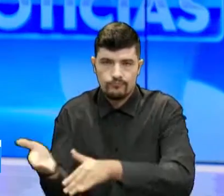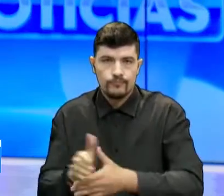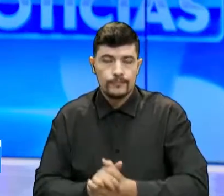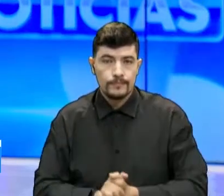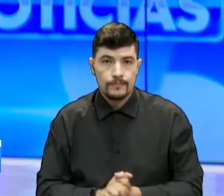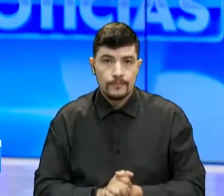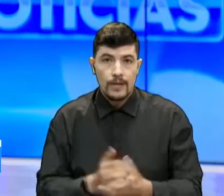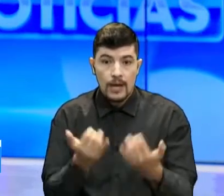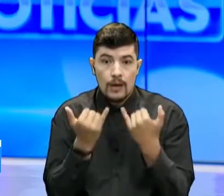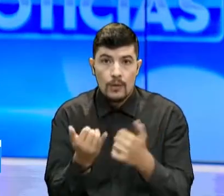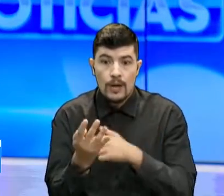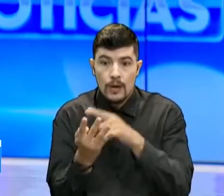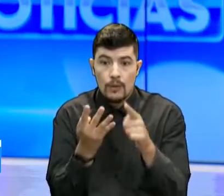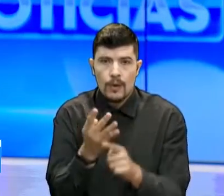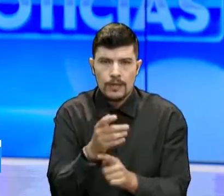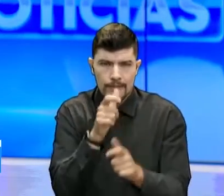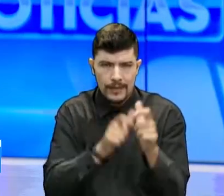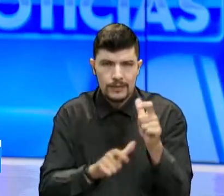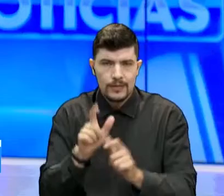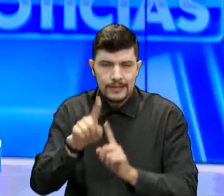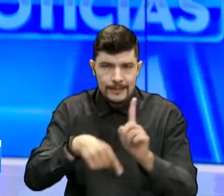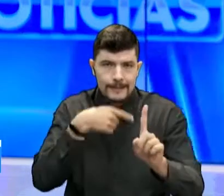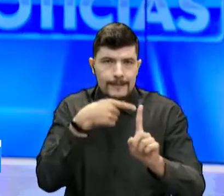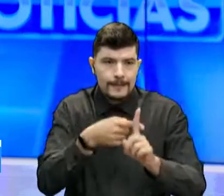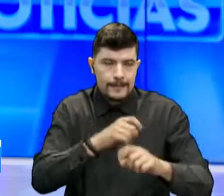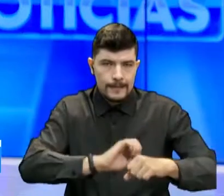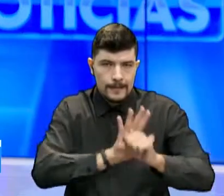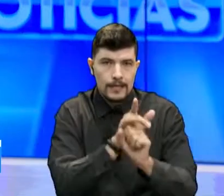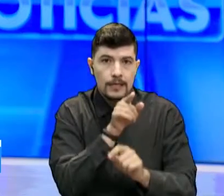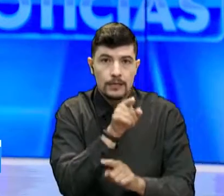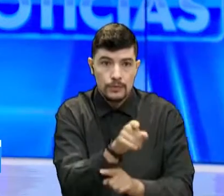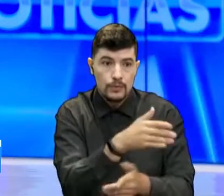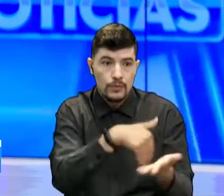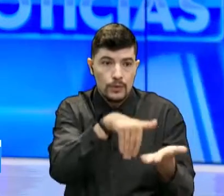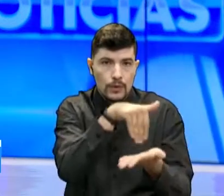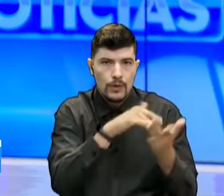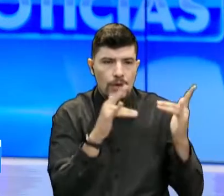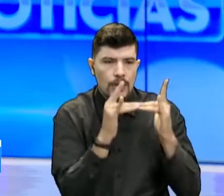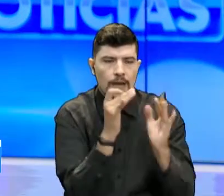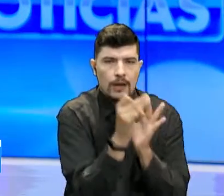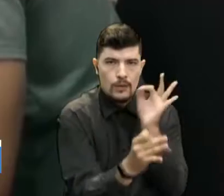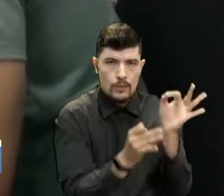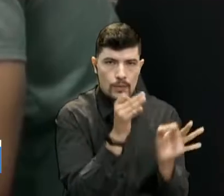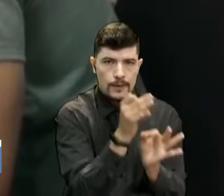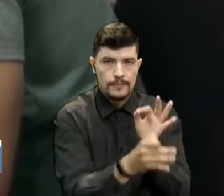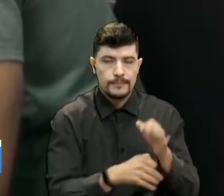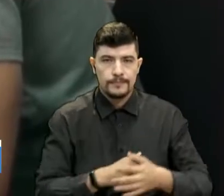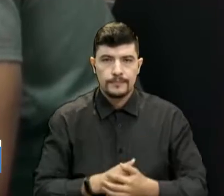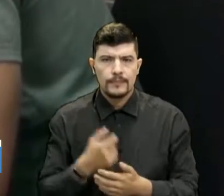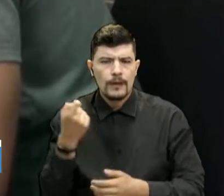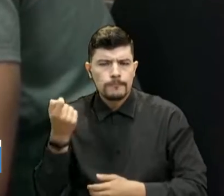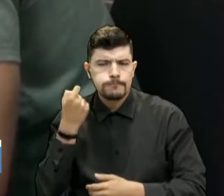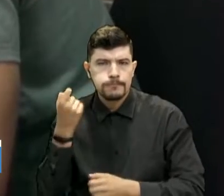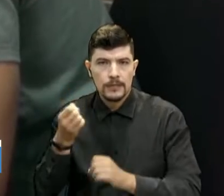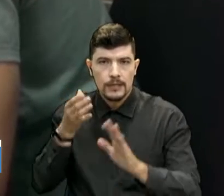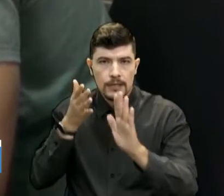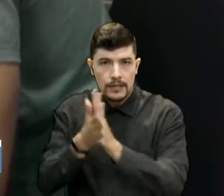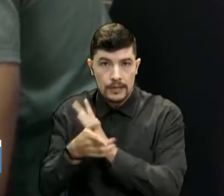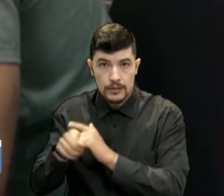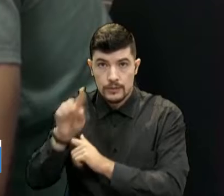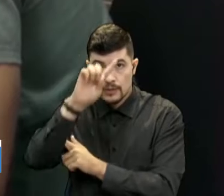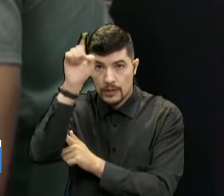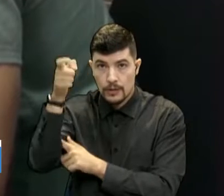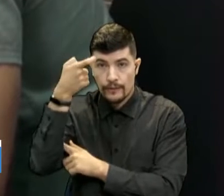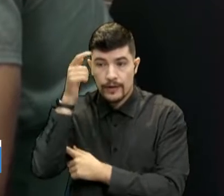permanecen cuatro personas dianas diagnosticadas con el coronavirus en la unidad de cuidados intensivos en el más reciente reporte entregado por la